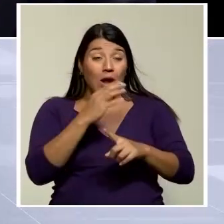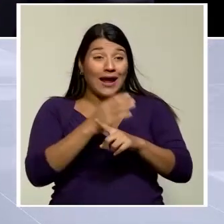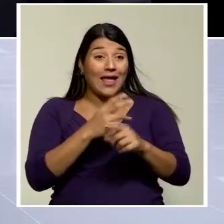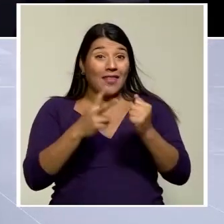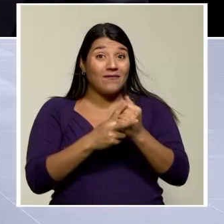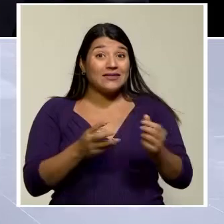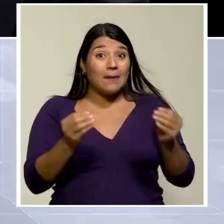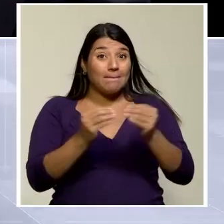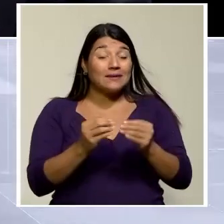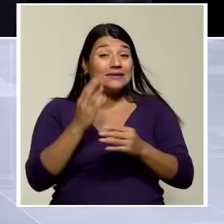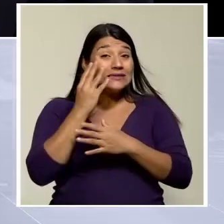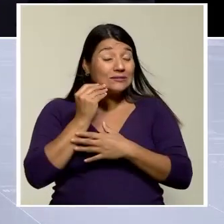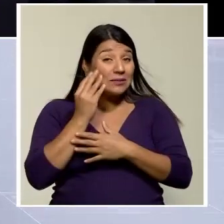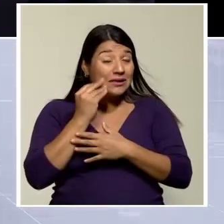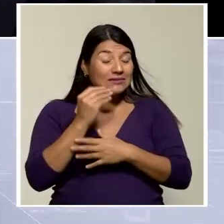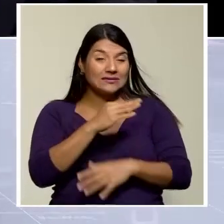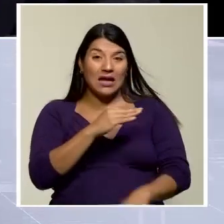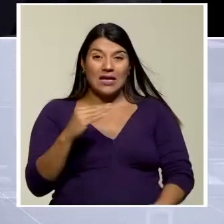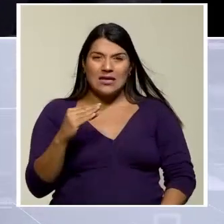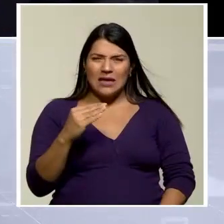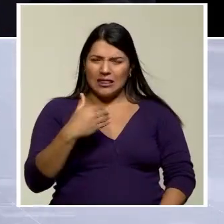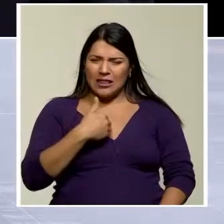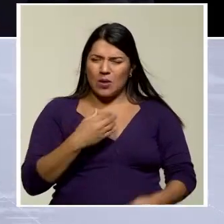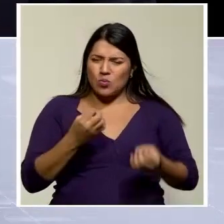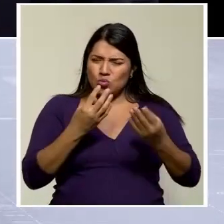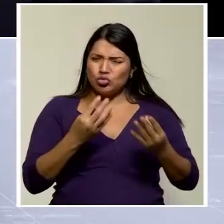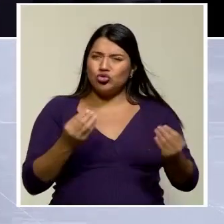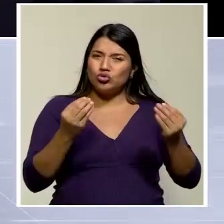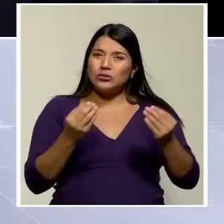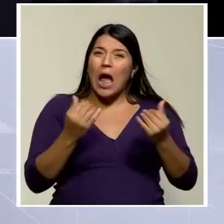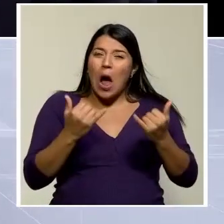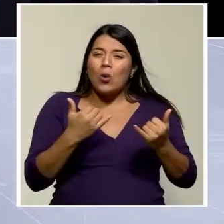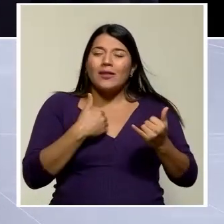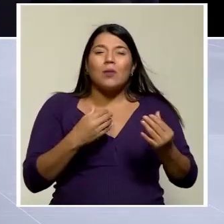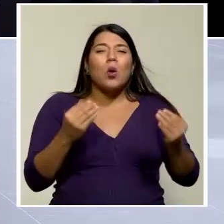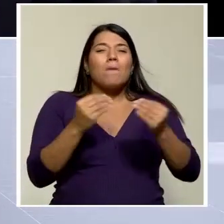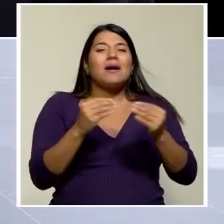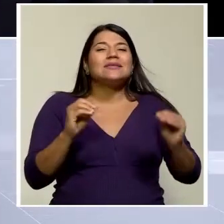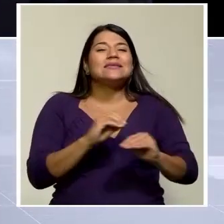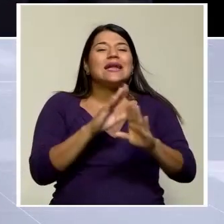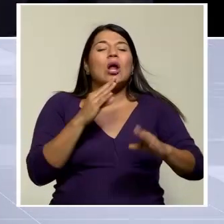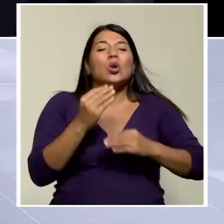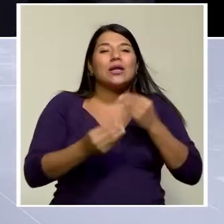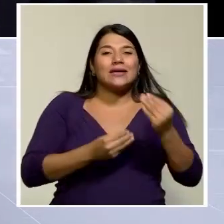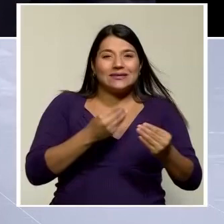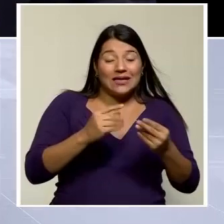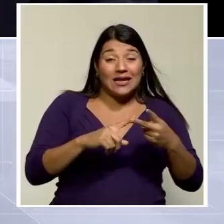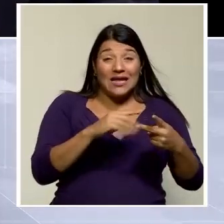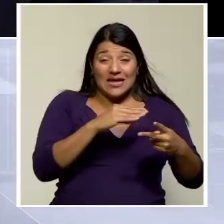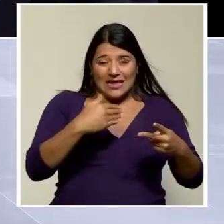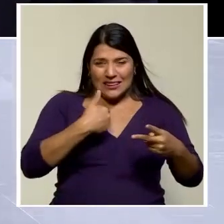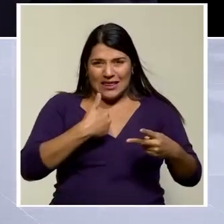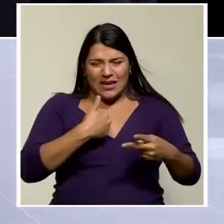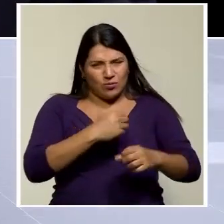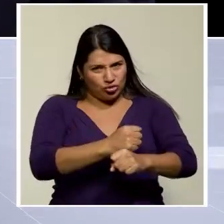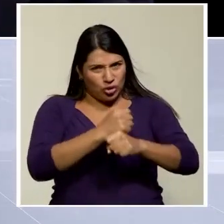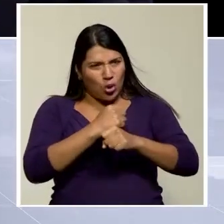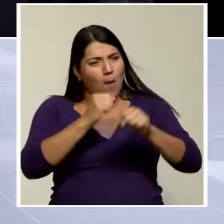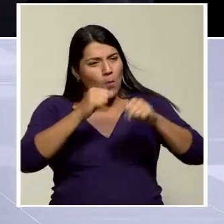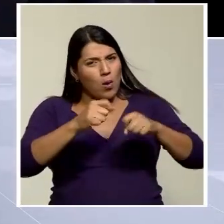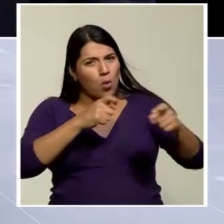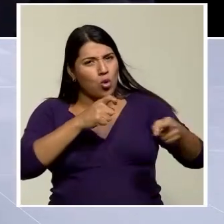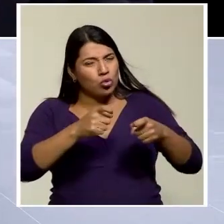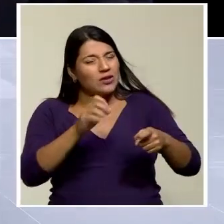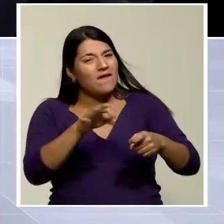mayor experiencia y tenemos mucha más claridad de lo que hay que hacer, y tenemos la convicción de que se puede gobernar de